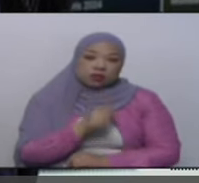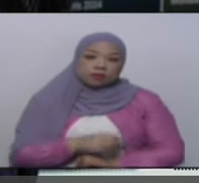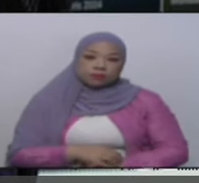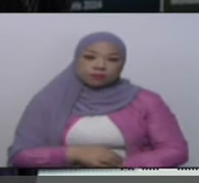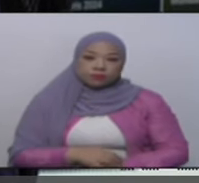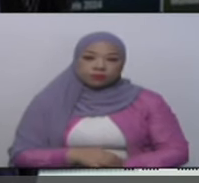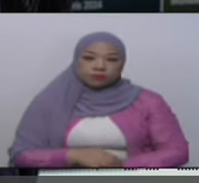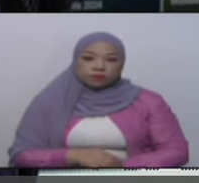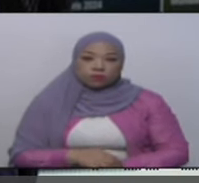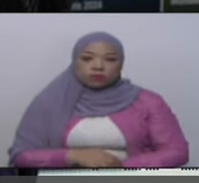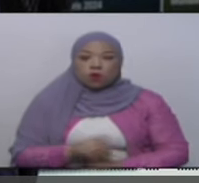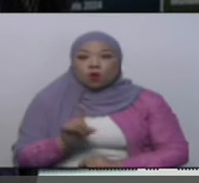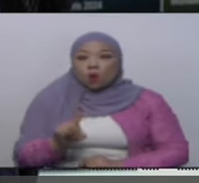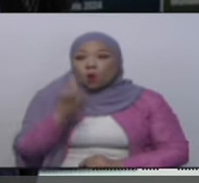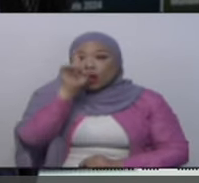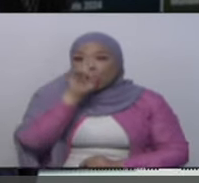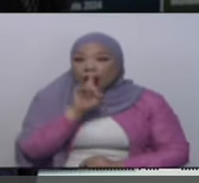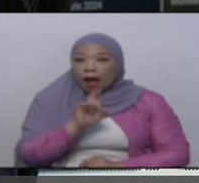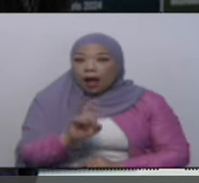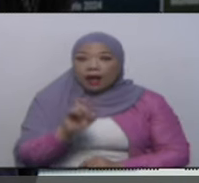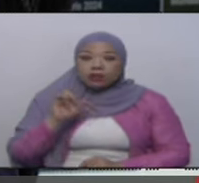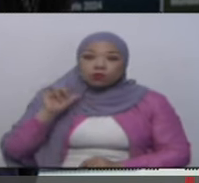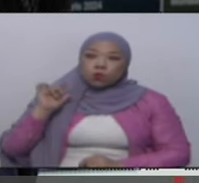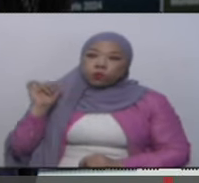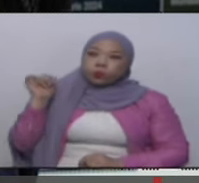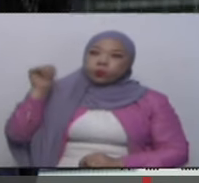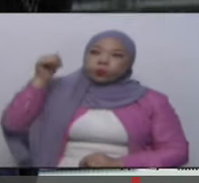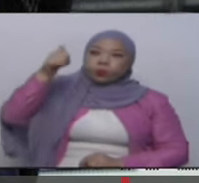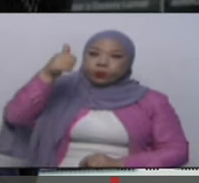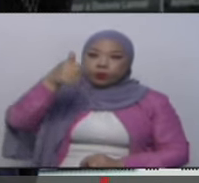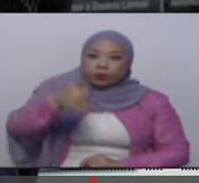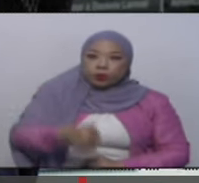Hoy se está cumpliendo un año precisamente del inicio